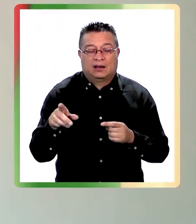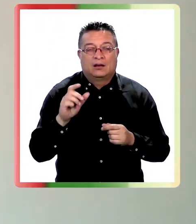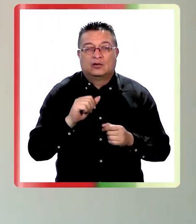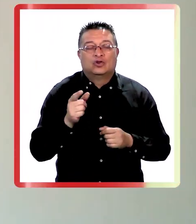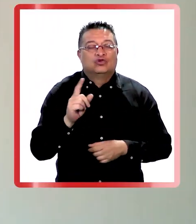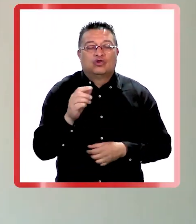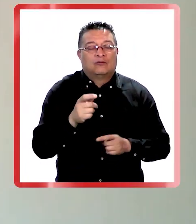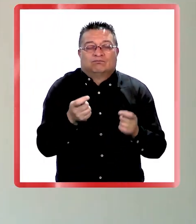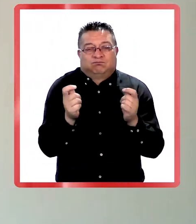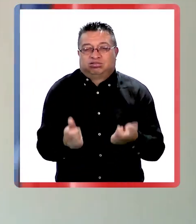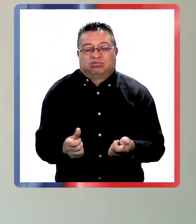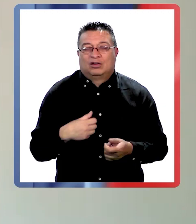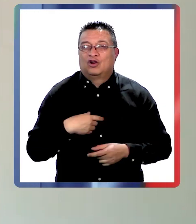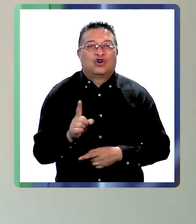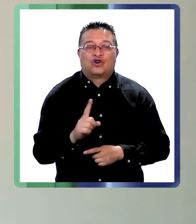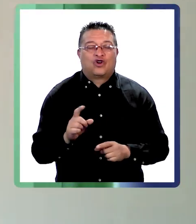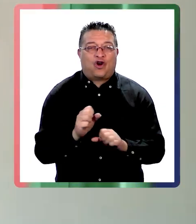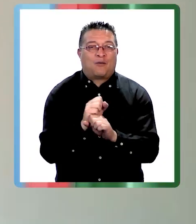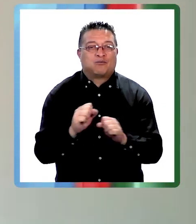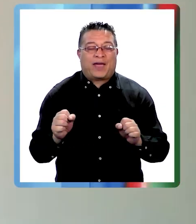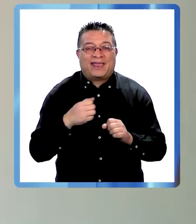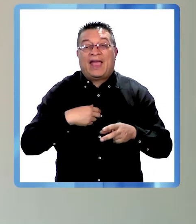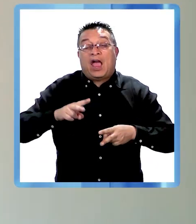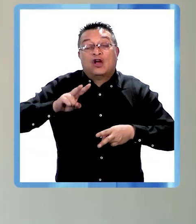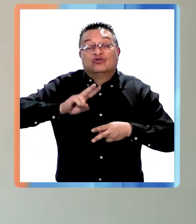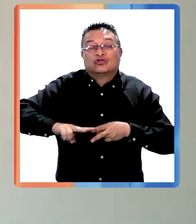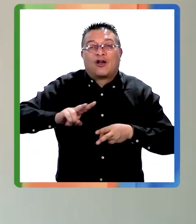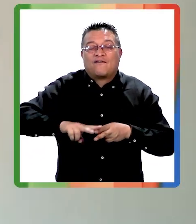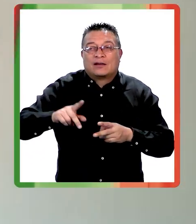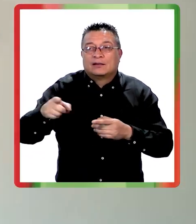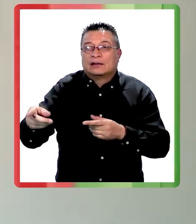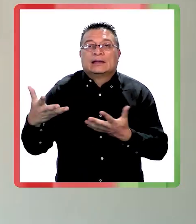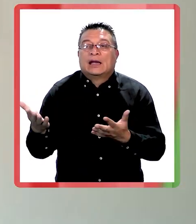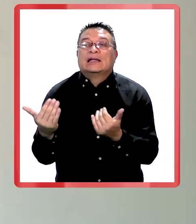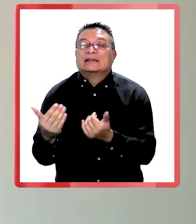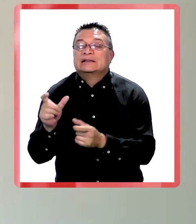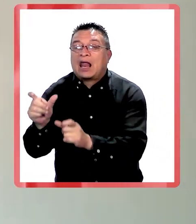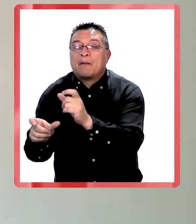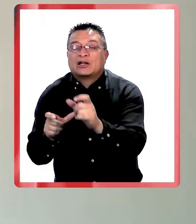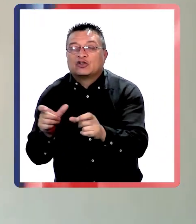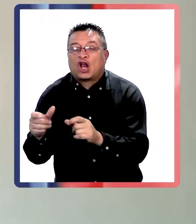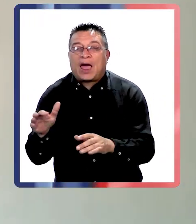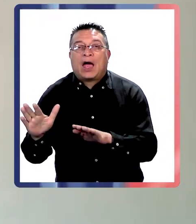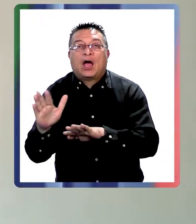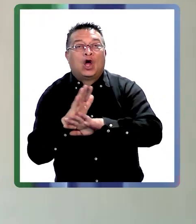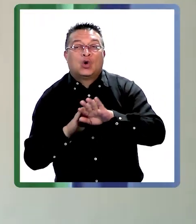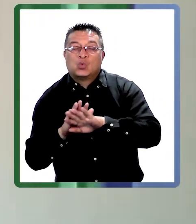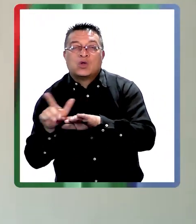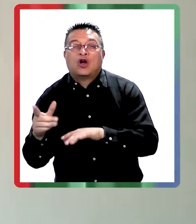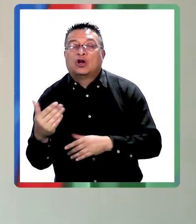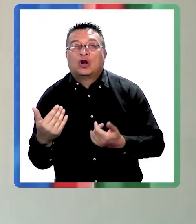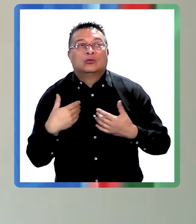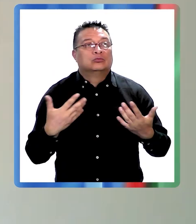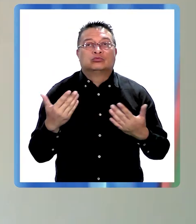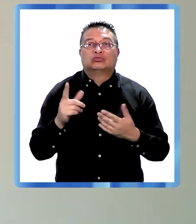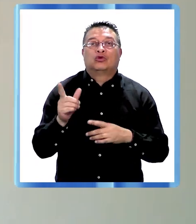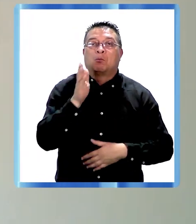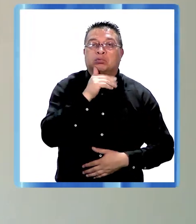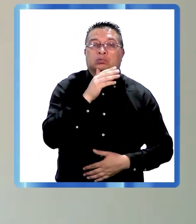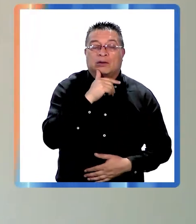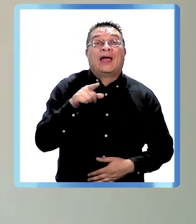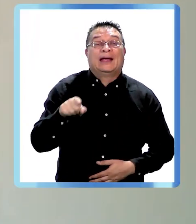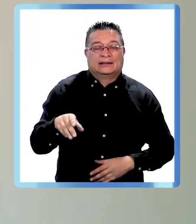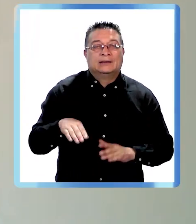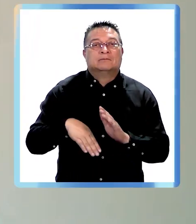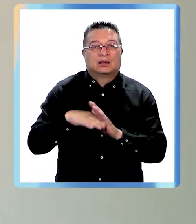la incapacidad de poder, en el fondo, resolver ágilmente las demandas de las personas, ¿ya?